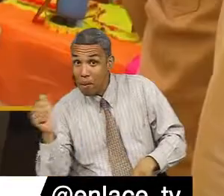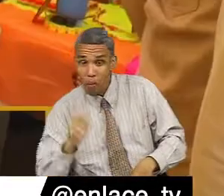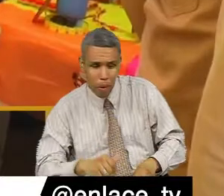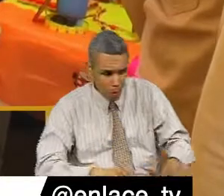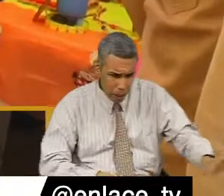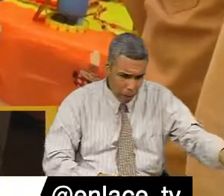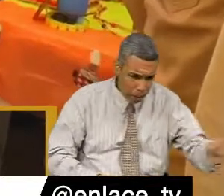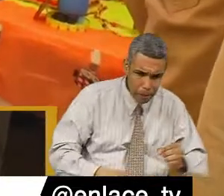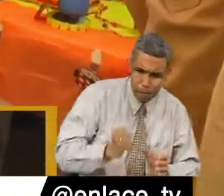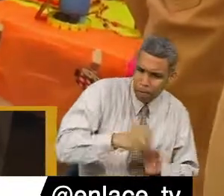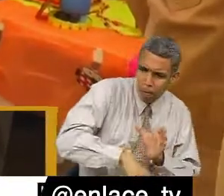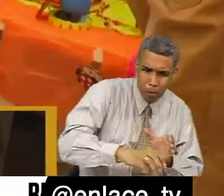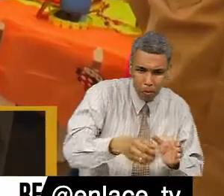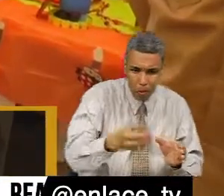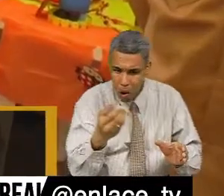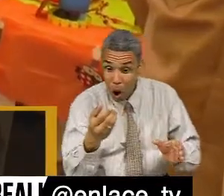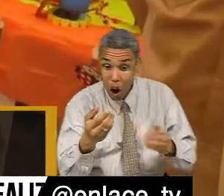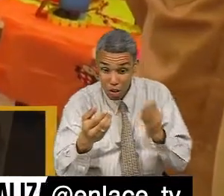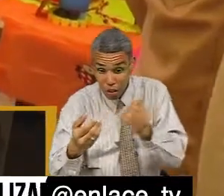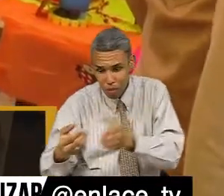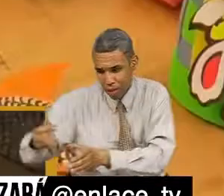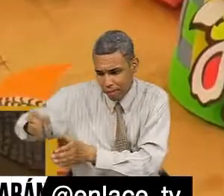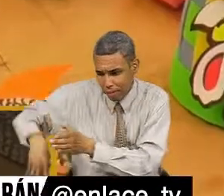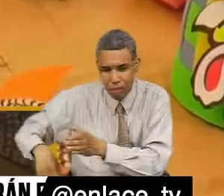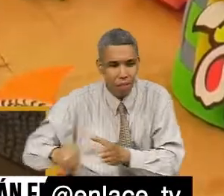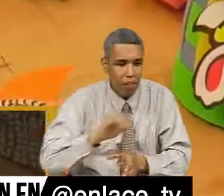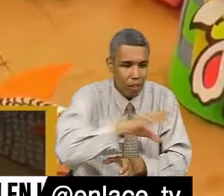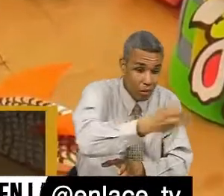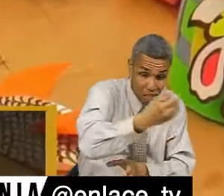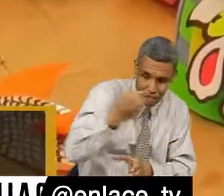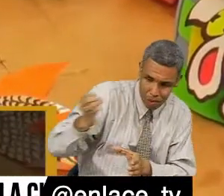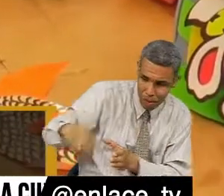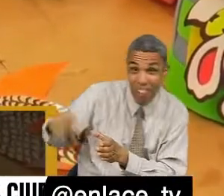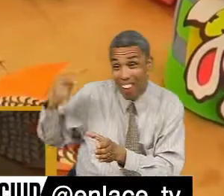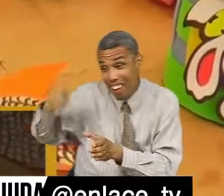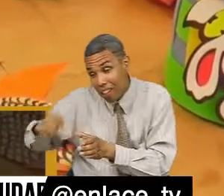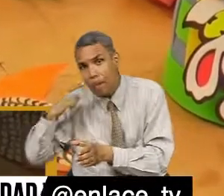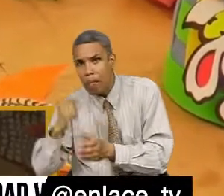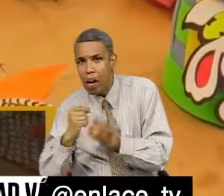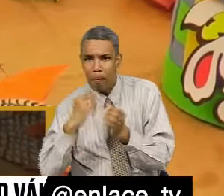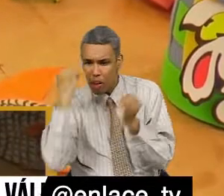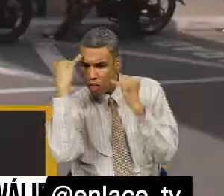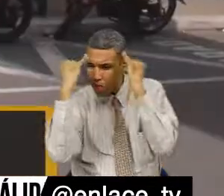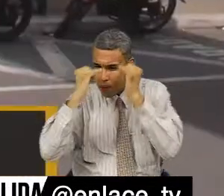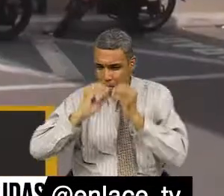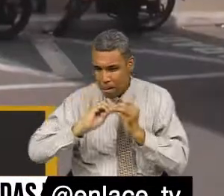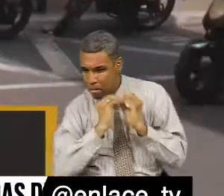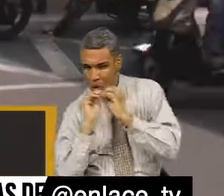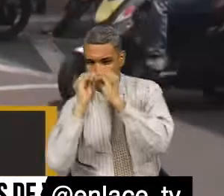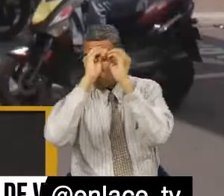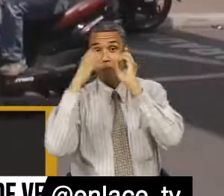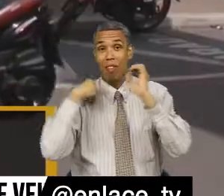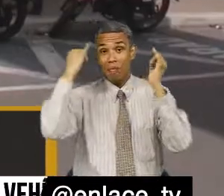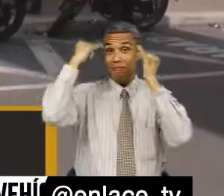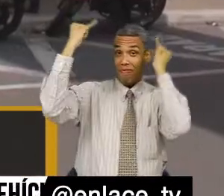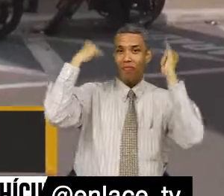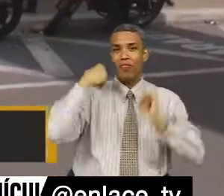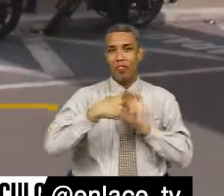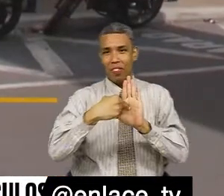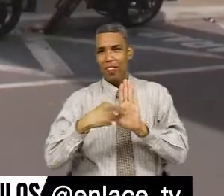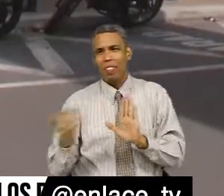algo diferente. Los materiales reciclables fueron recogidos durante la jornada de aseo y limpieza que estos trabajadores realizan en